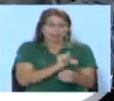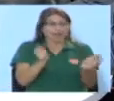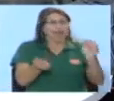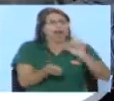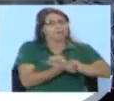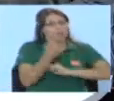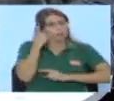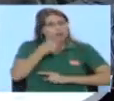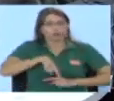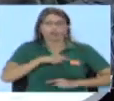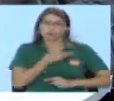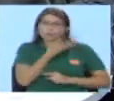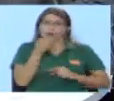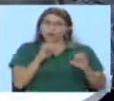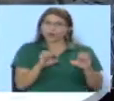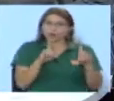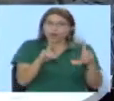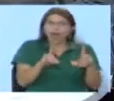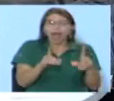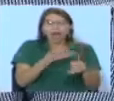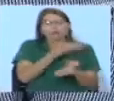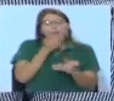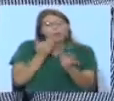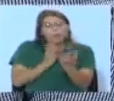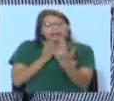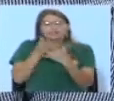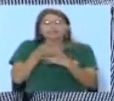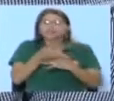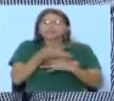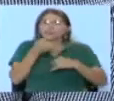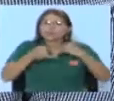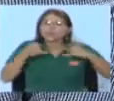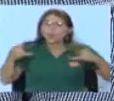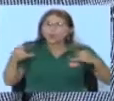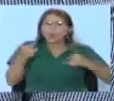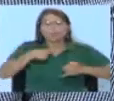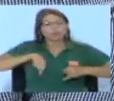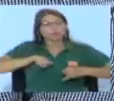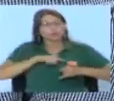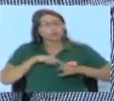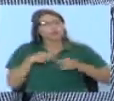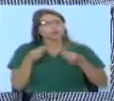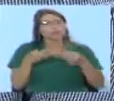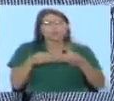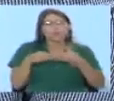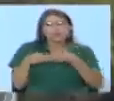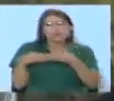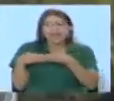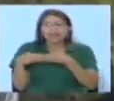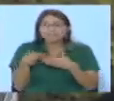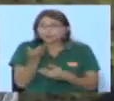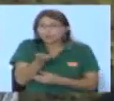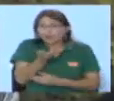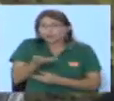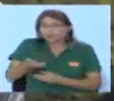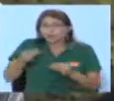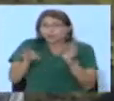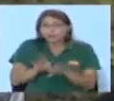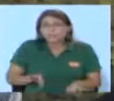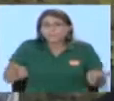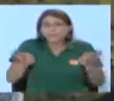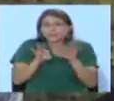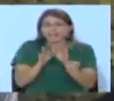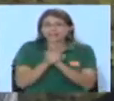mejor educados, tenemos acceso a mejores idiomas, somos muy moldeables, muy maleables. Una de las cosas importantes, de los